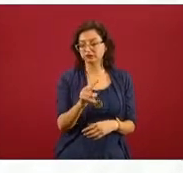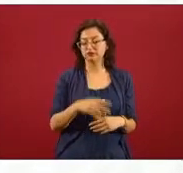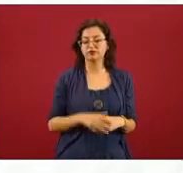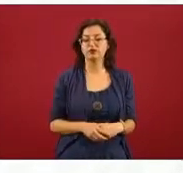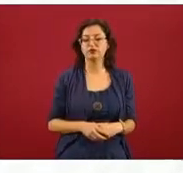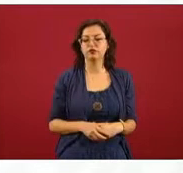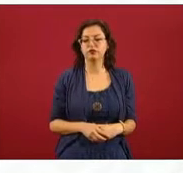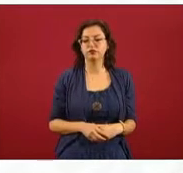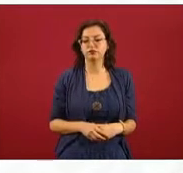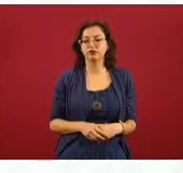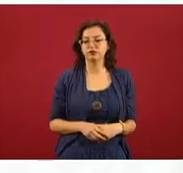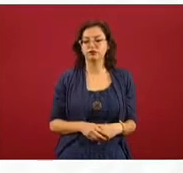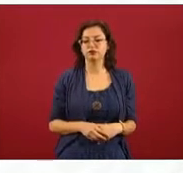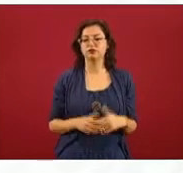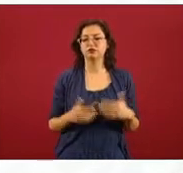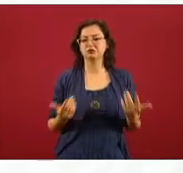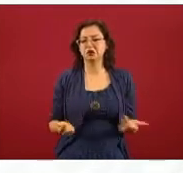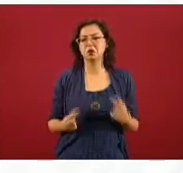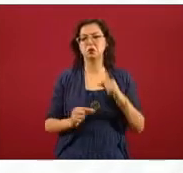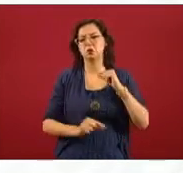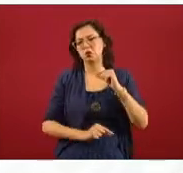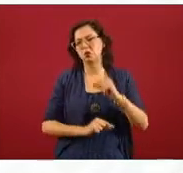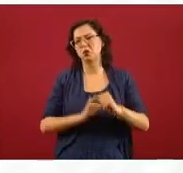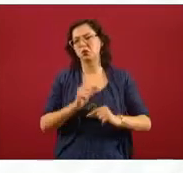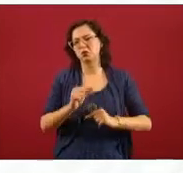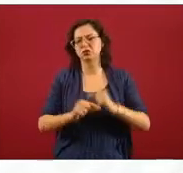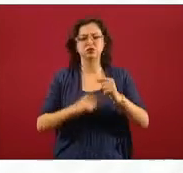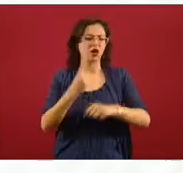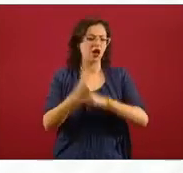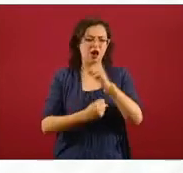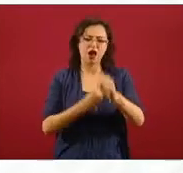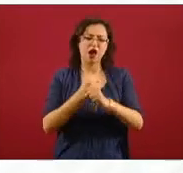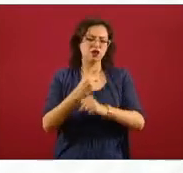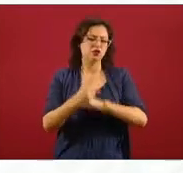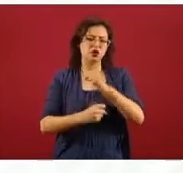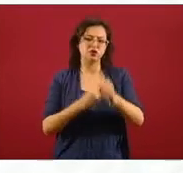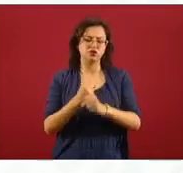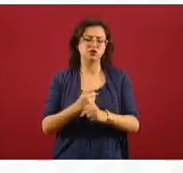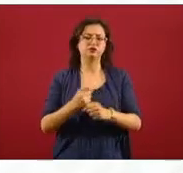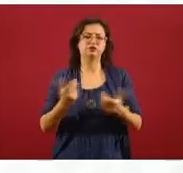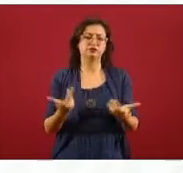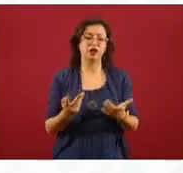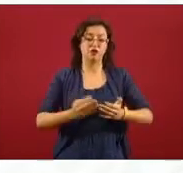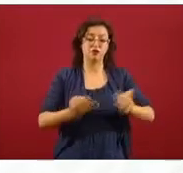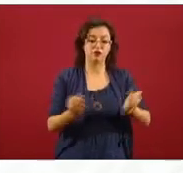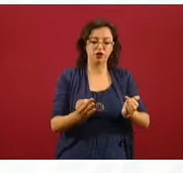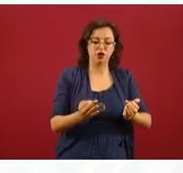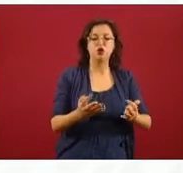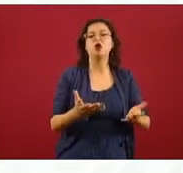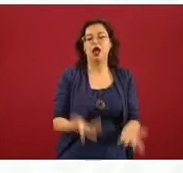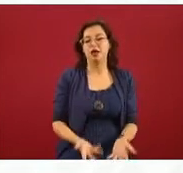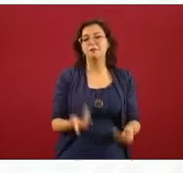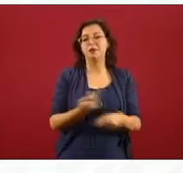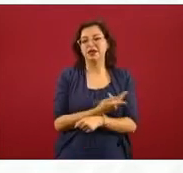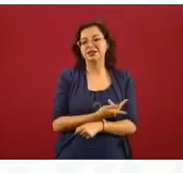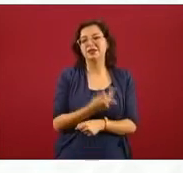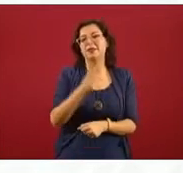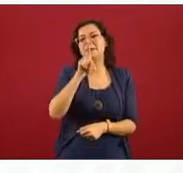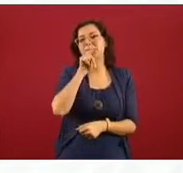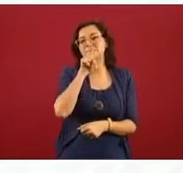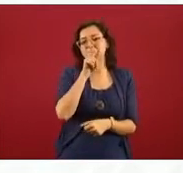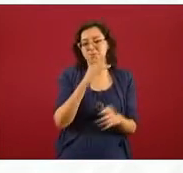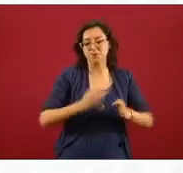había un aumento estacional muy leve que se da cada año por el frío. Las gallinas producen menos huevos con el